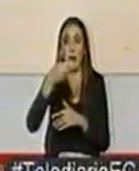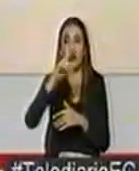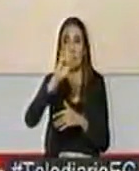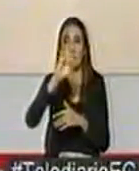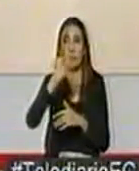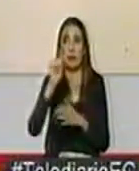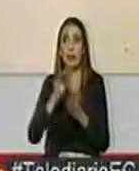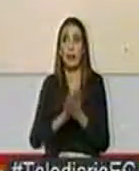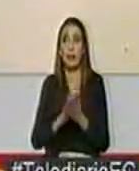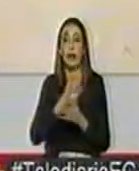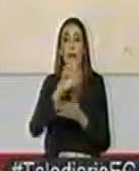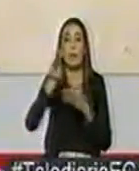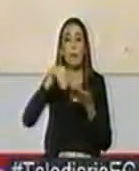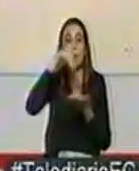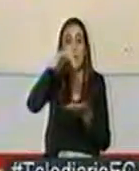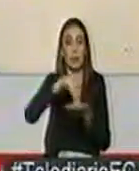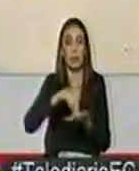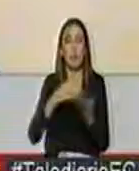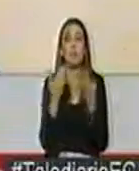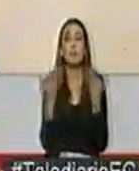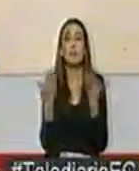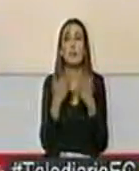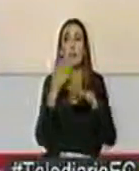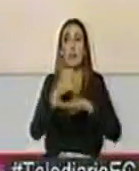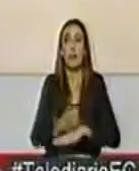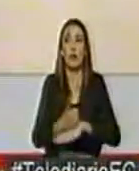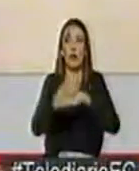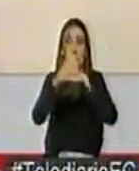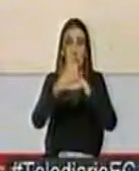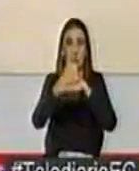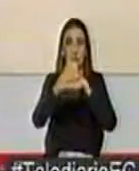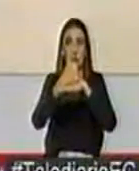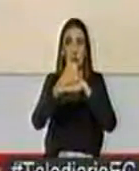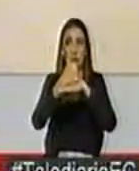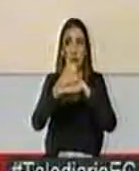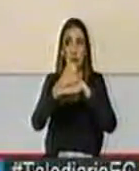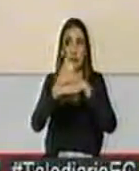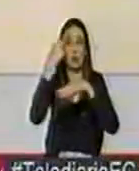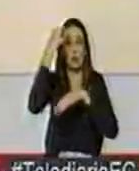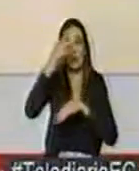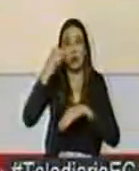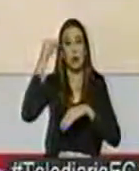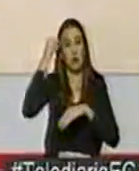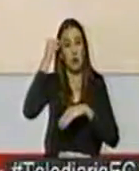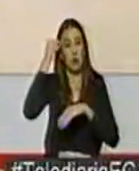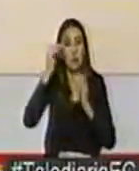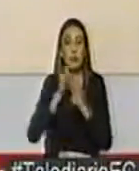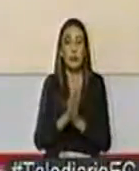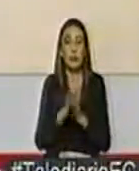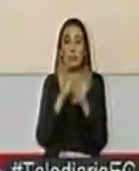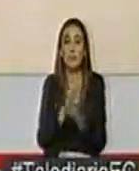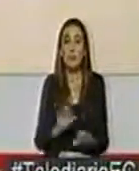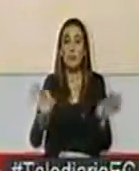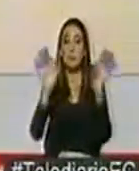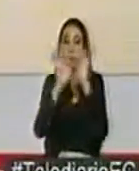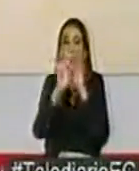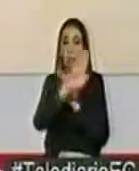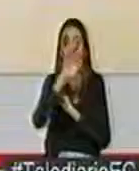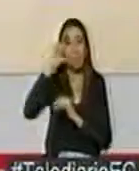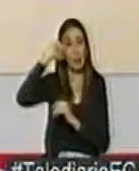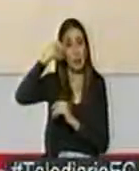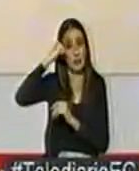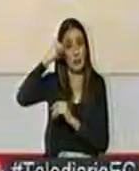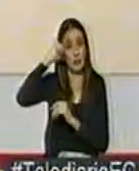Manabí, lugar donde se lleva a cabo el gabinete ampliado del gobierno del presidente Lenín Moreno. Es importante recordar que